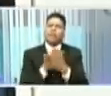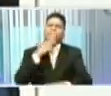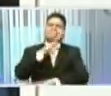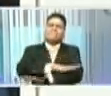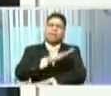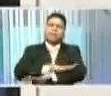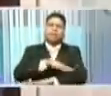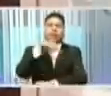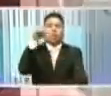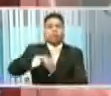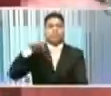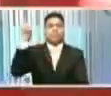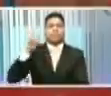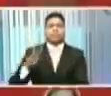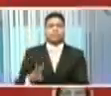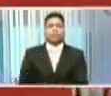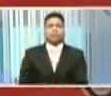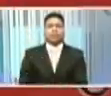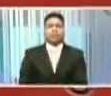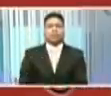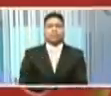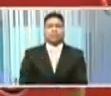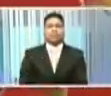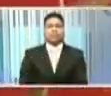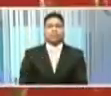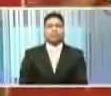nuestra patria venezolana.